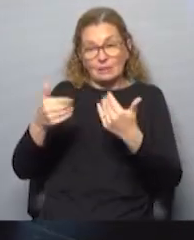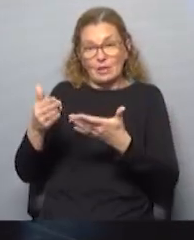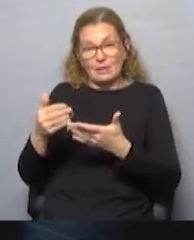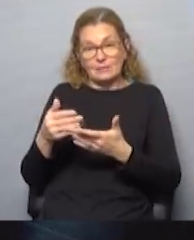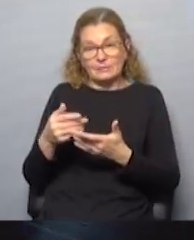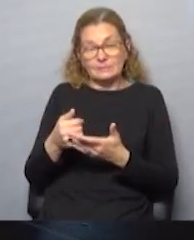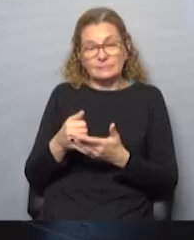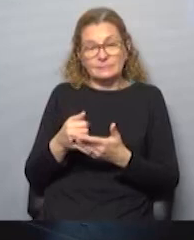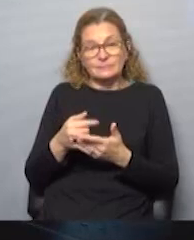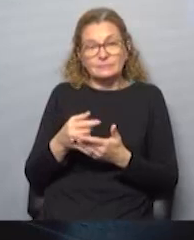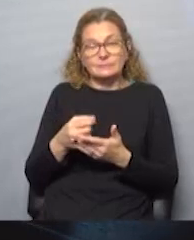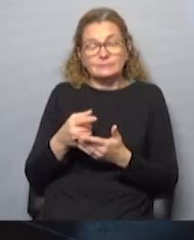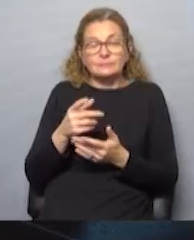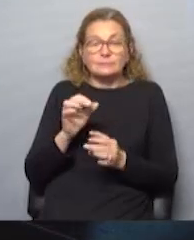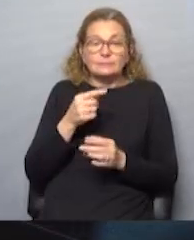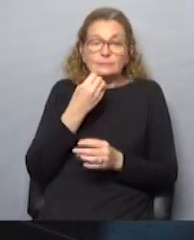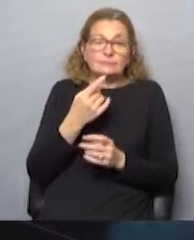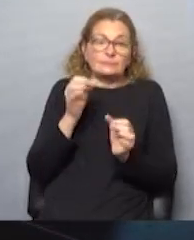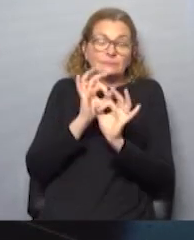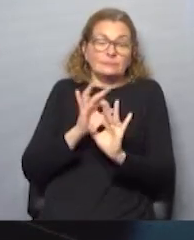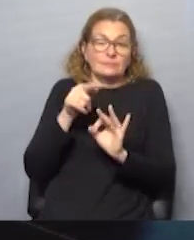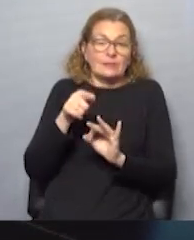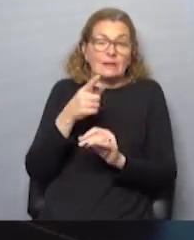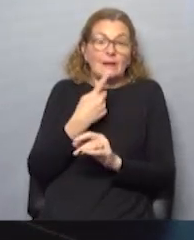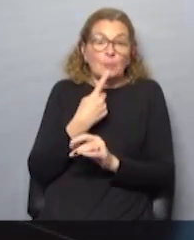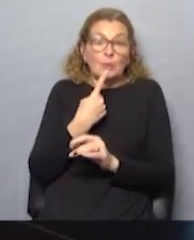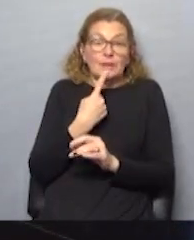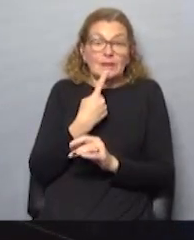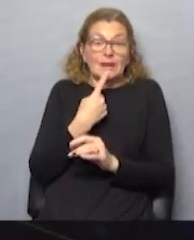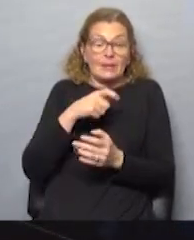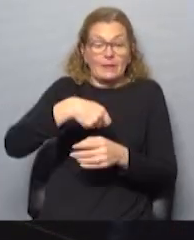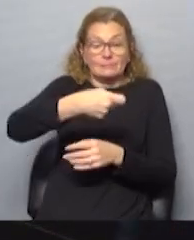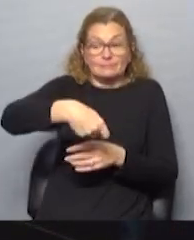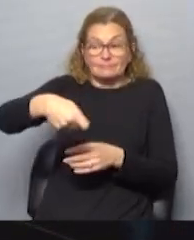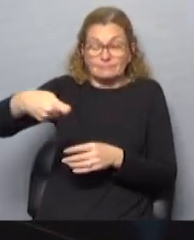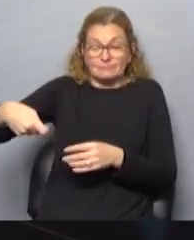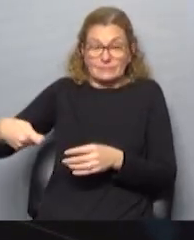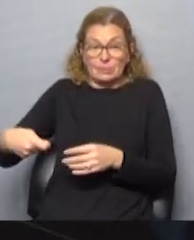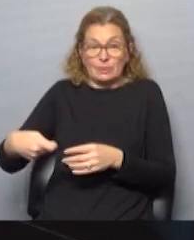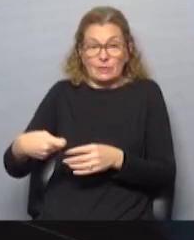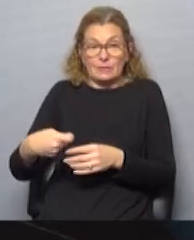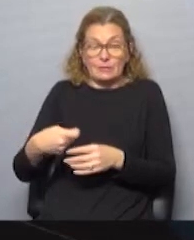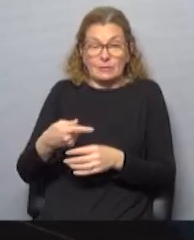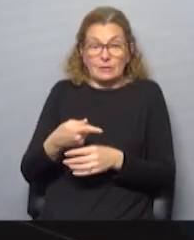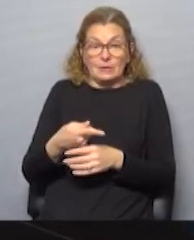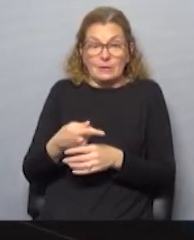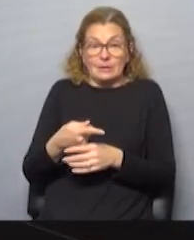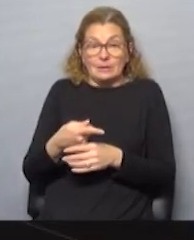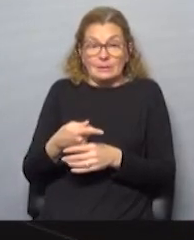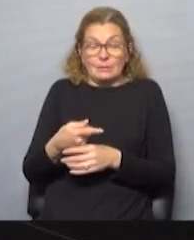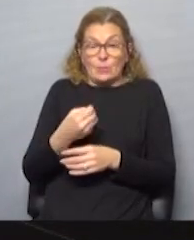y bueno nada este si es esa la política de distribuir recursos que tienen